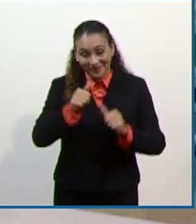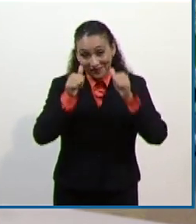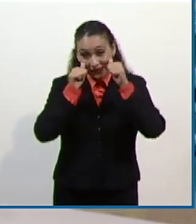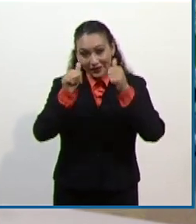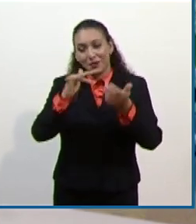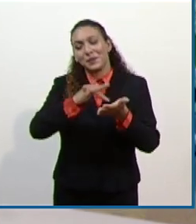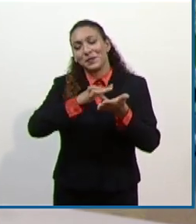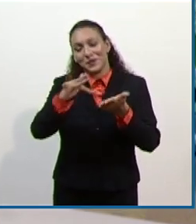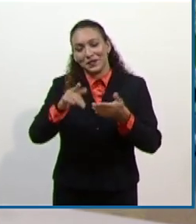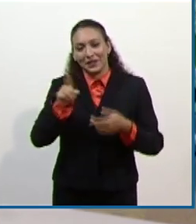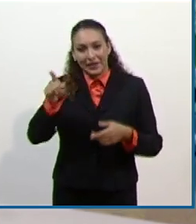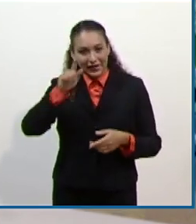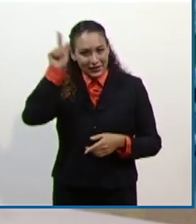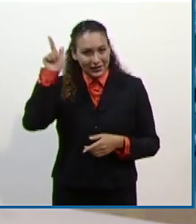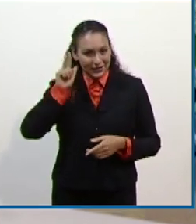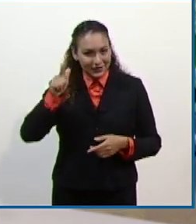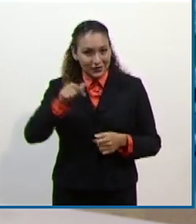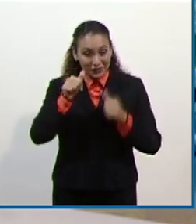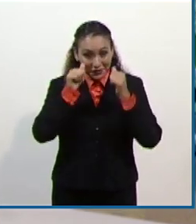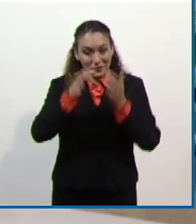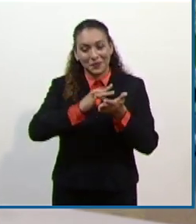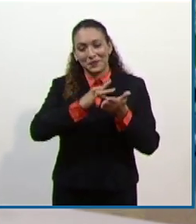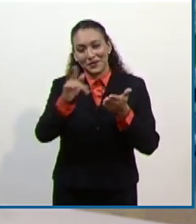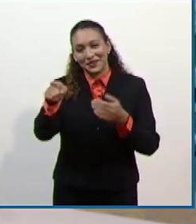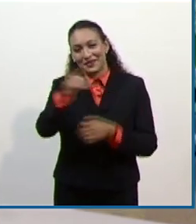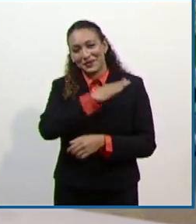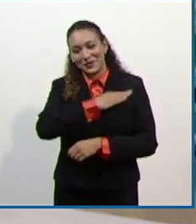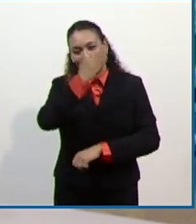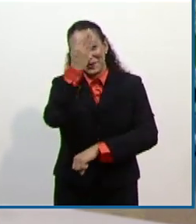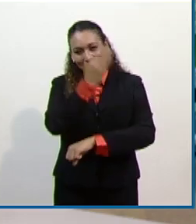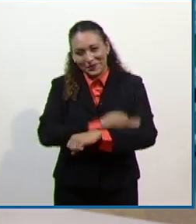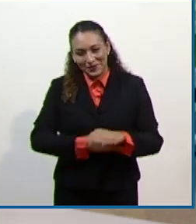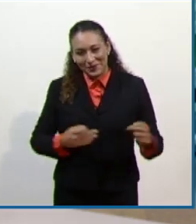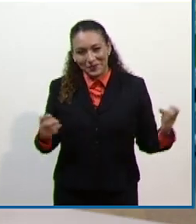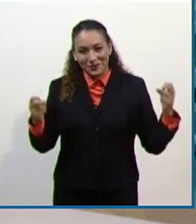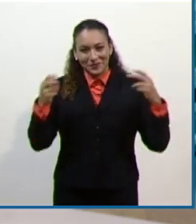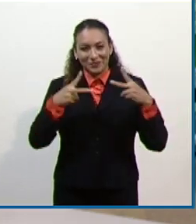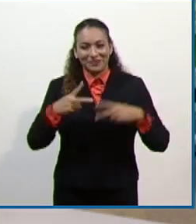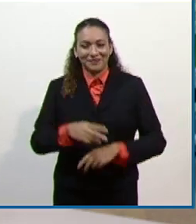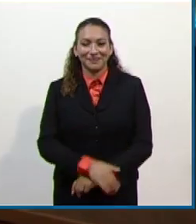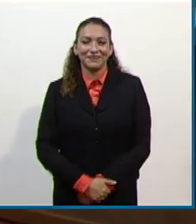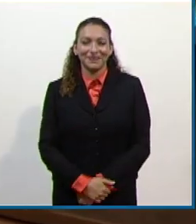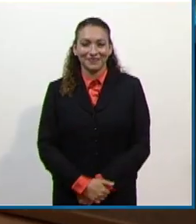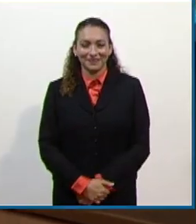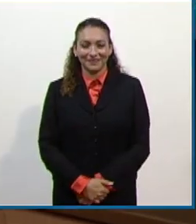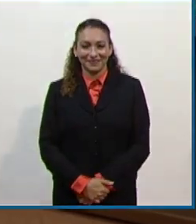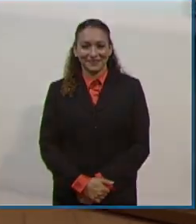Soy Lorena Sánchez Cabrera en nombre de todo este equipo. Le deseamos que tenga una excelente tarde. Hasta pronto.